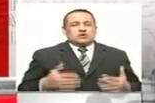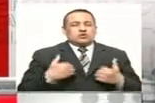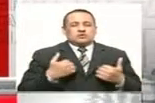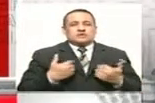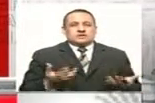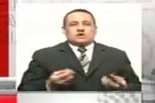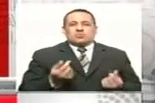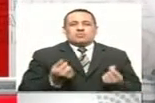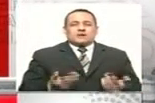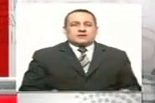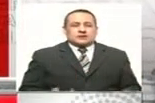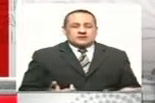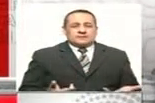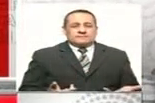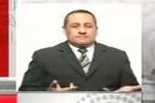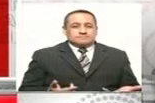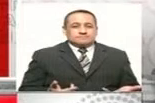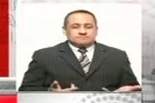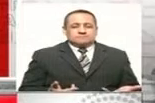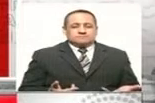tienen ingreso.